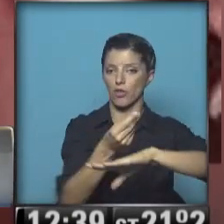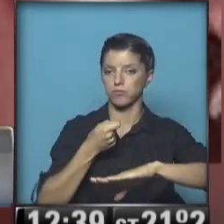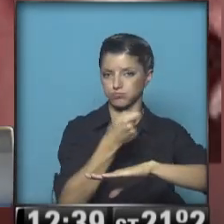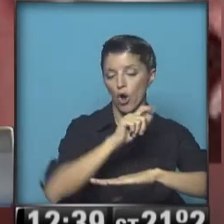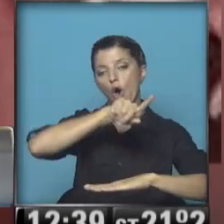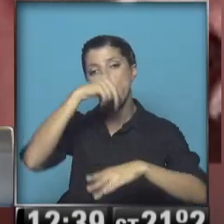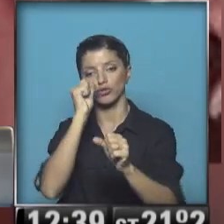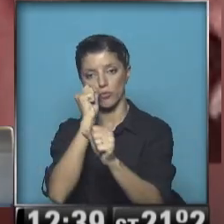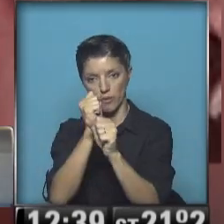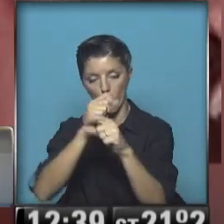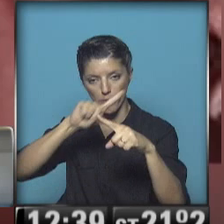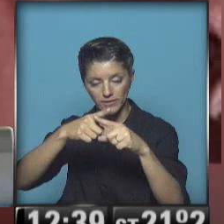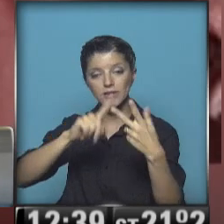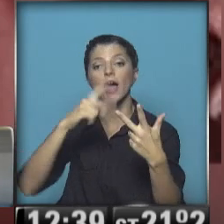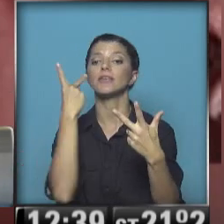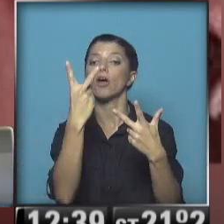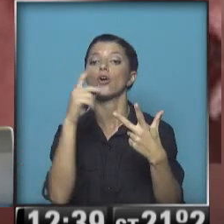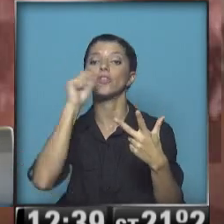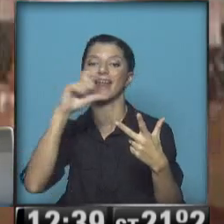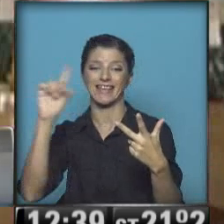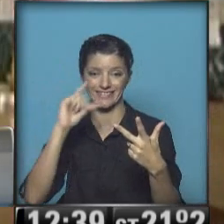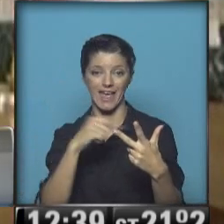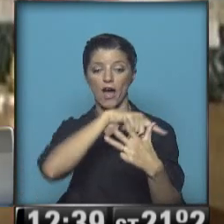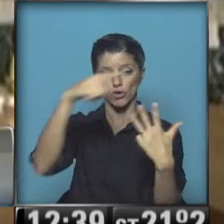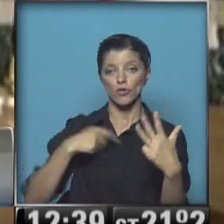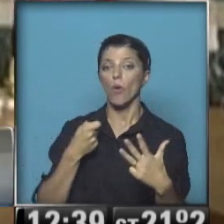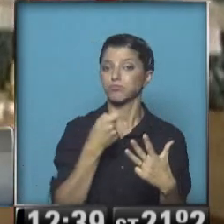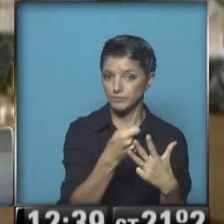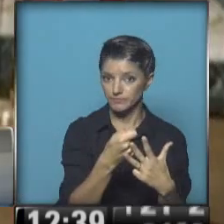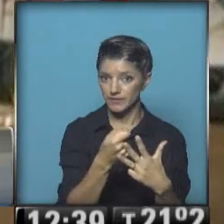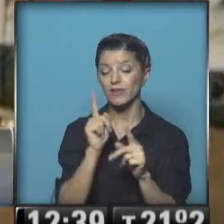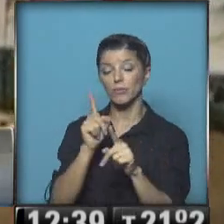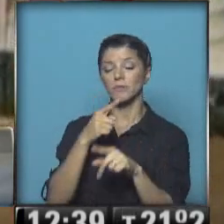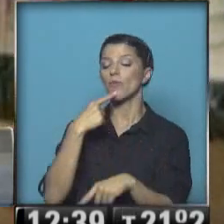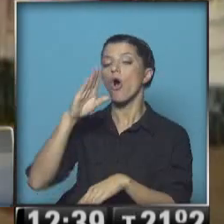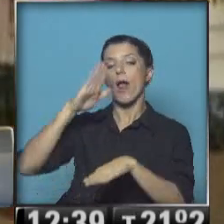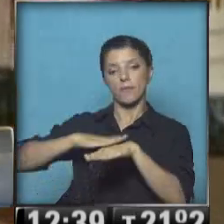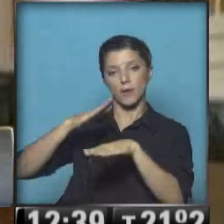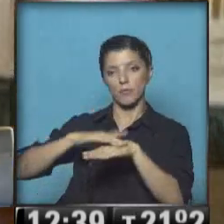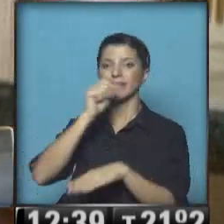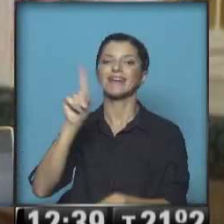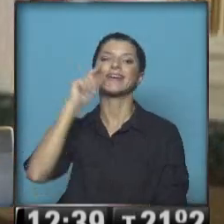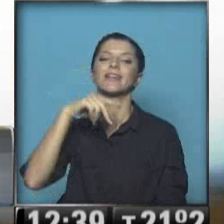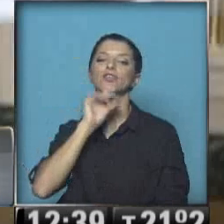diplomático y a dos contratistas de la ca un episodio del que se responsabiliza a hillary